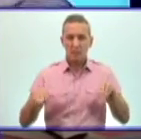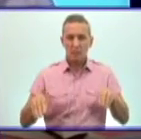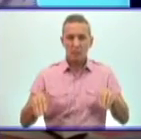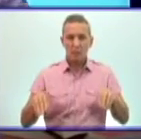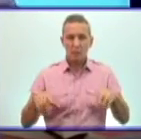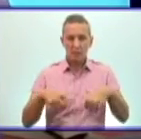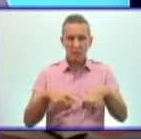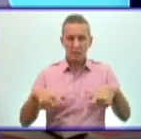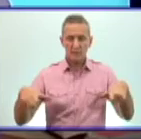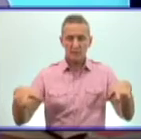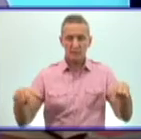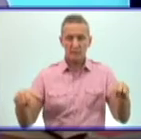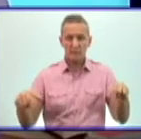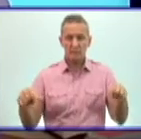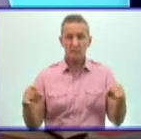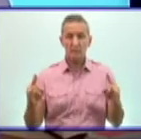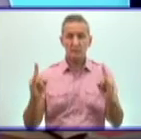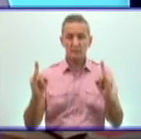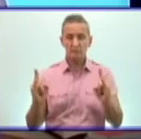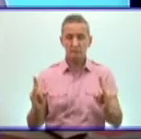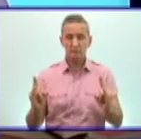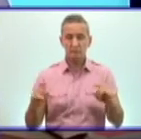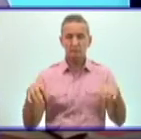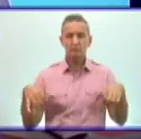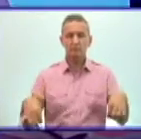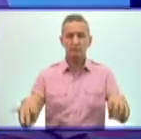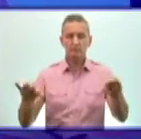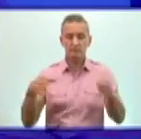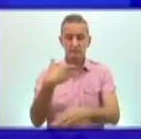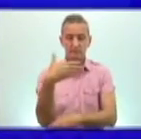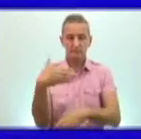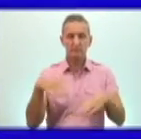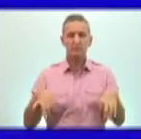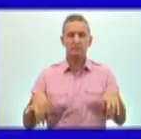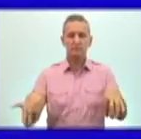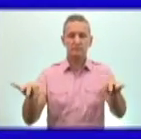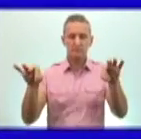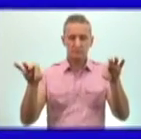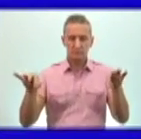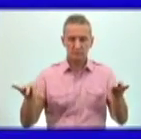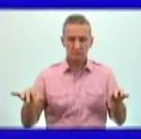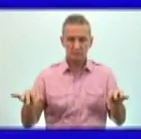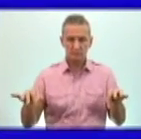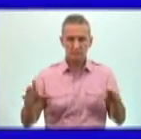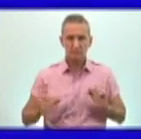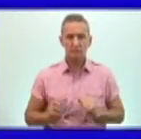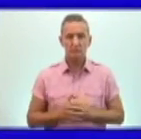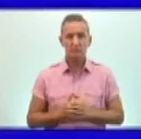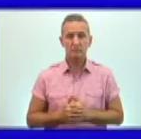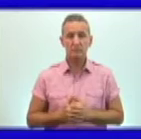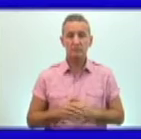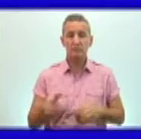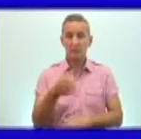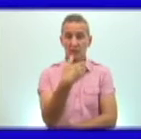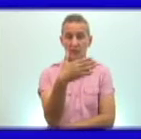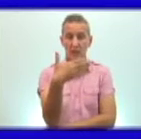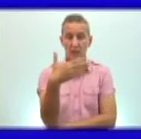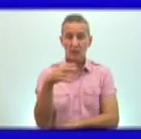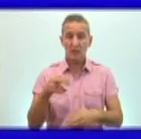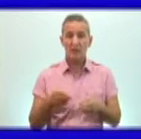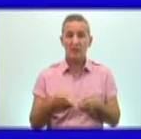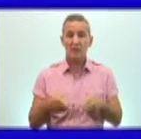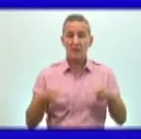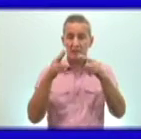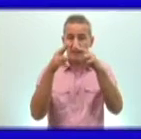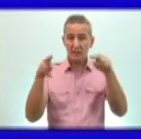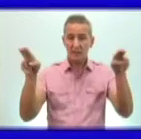consideramos existen en nuestra nación. Y por eso es el criterio de Eusebio Leal, cuando dice: la bandera y el escudo representan